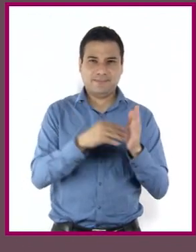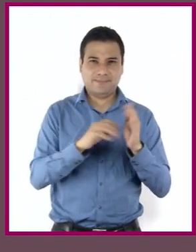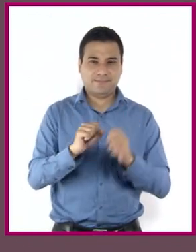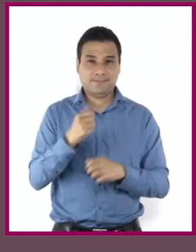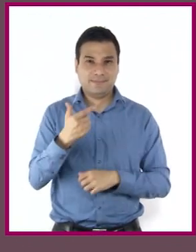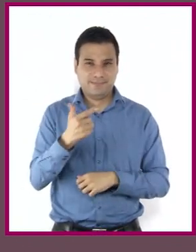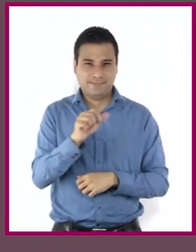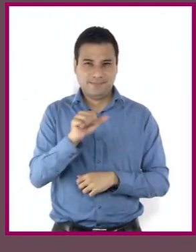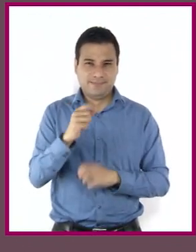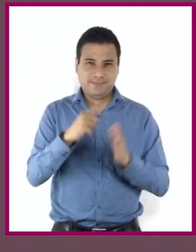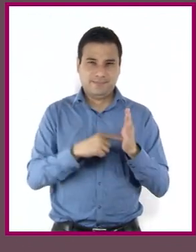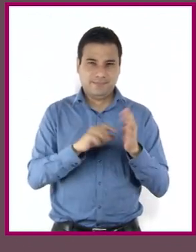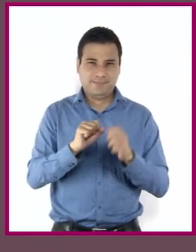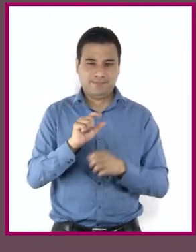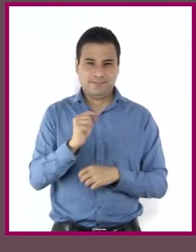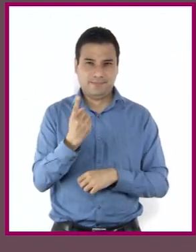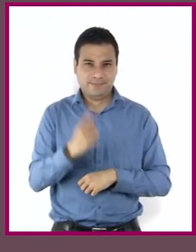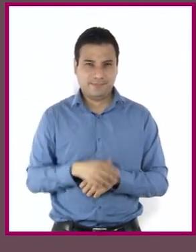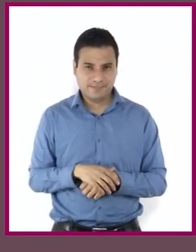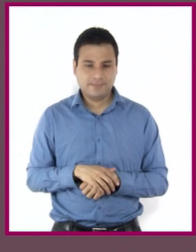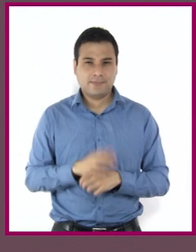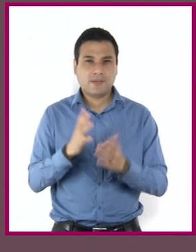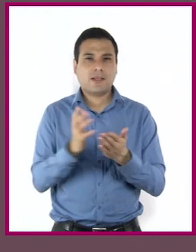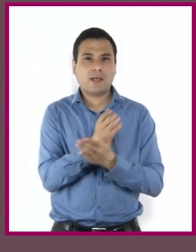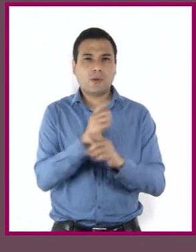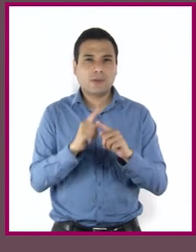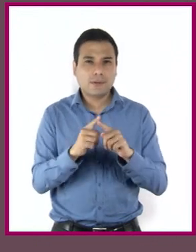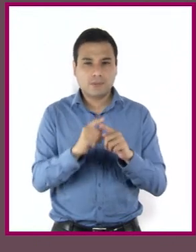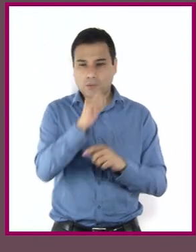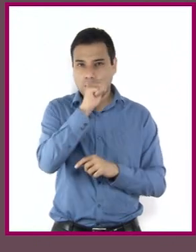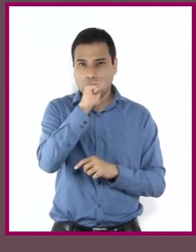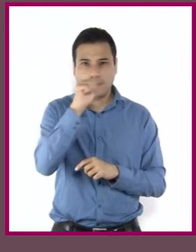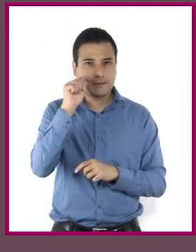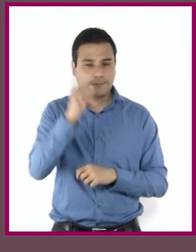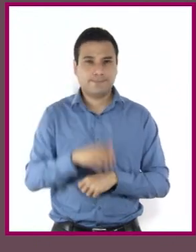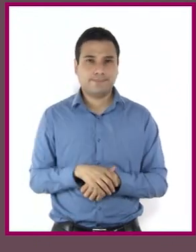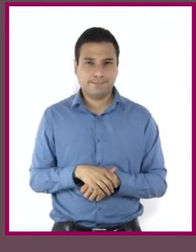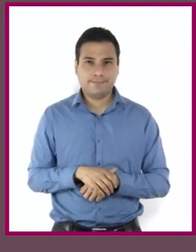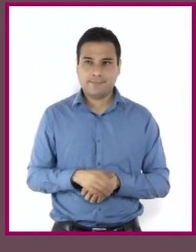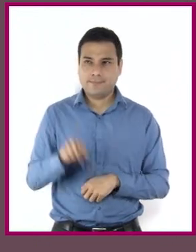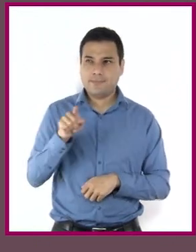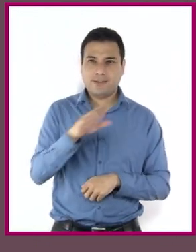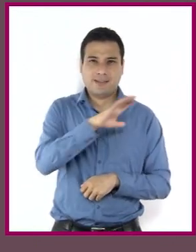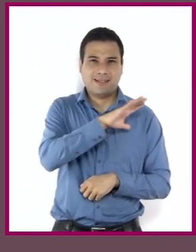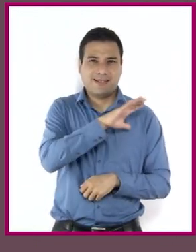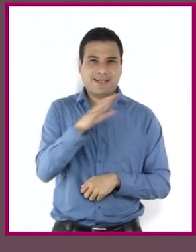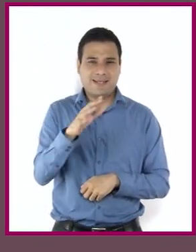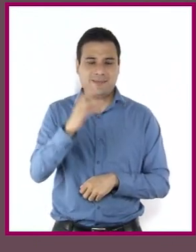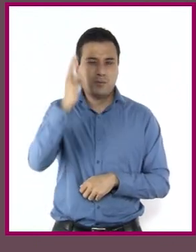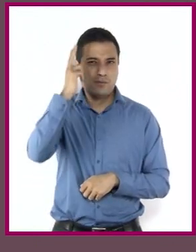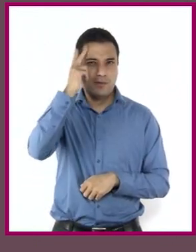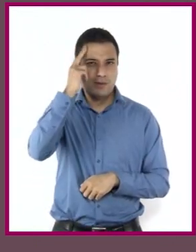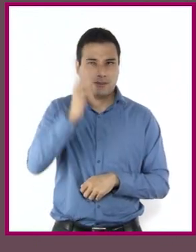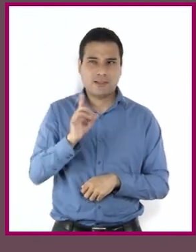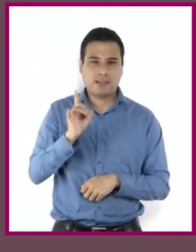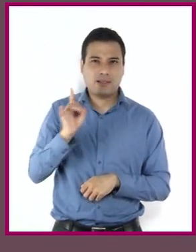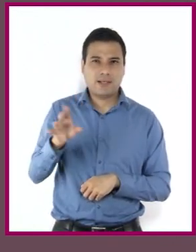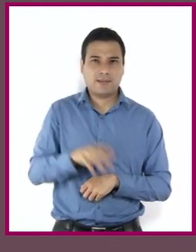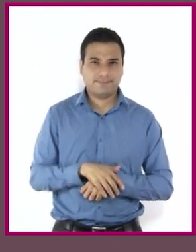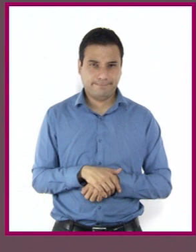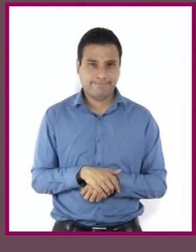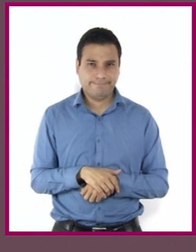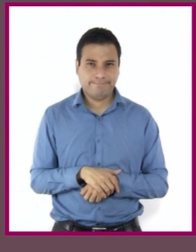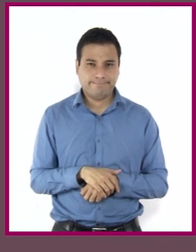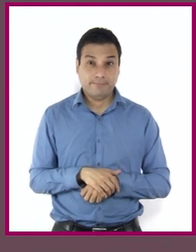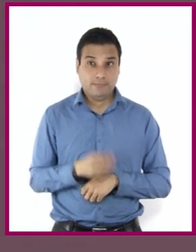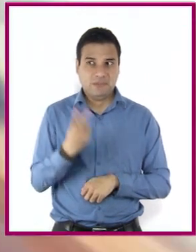a 1871, Juárez resultó electo, derrotando al general Porfirio Díaz, su más